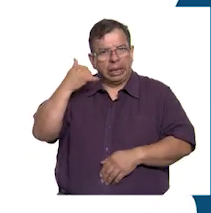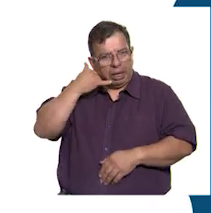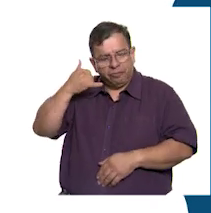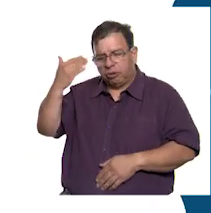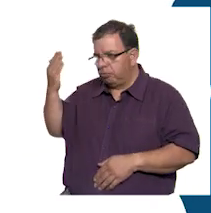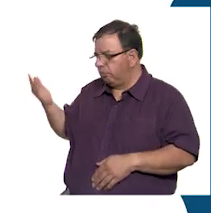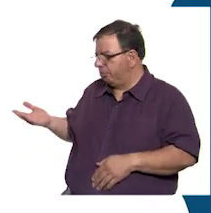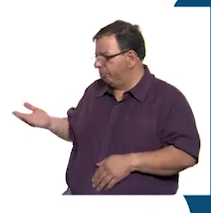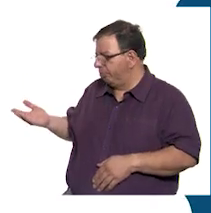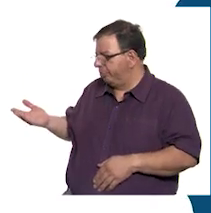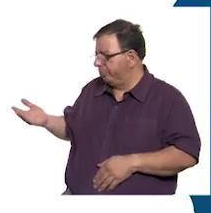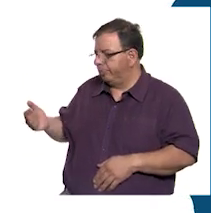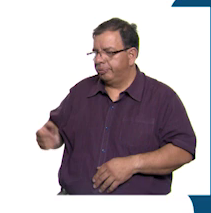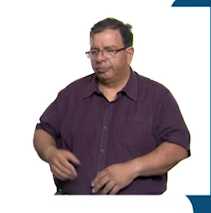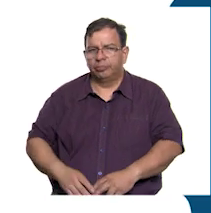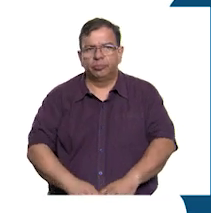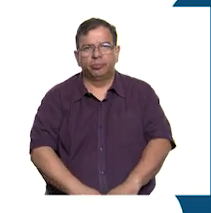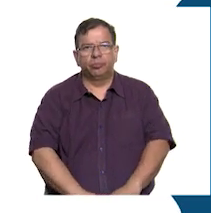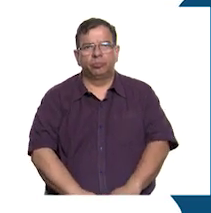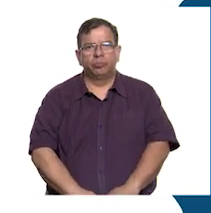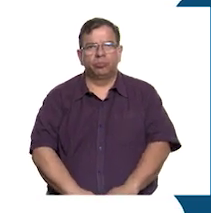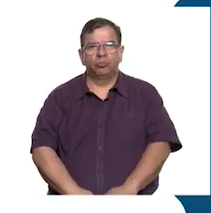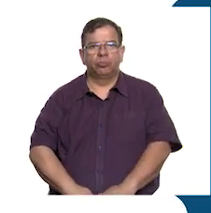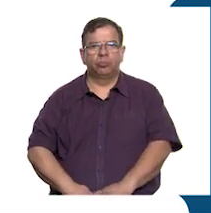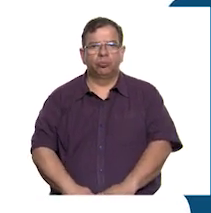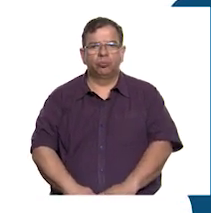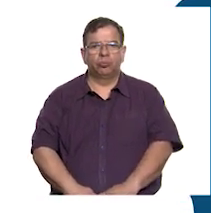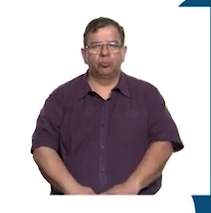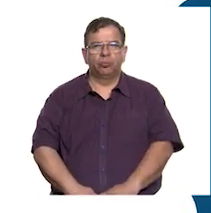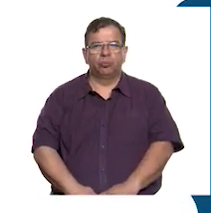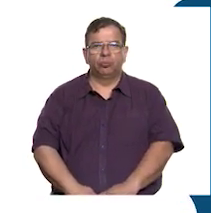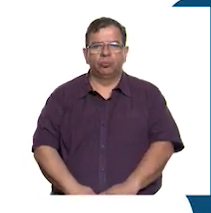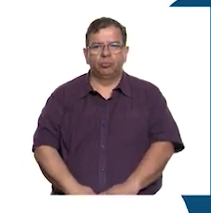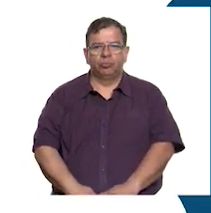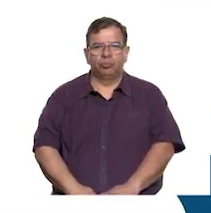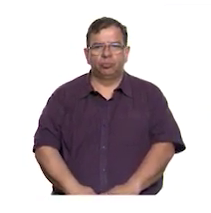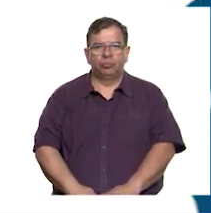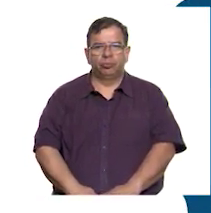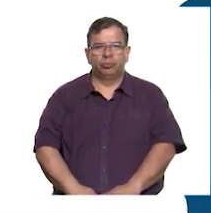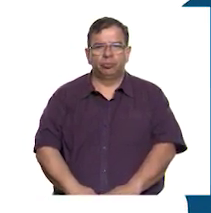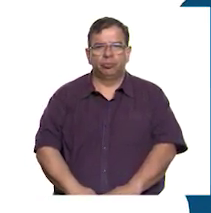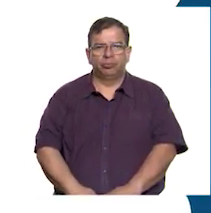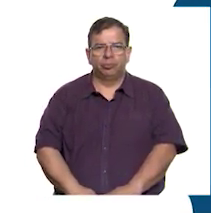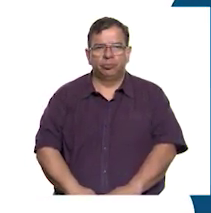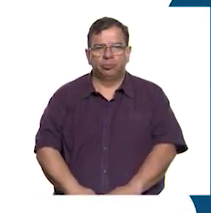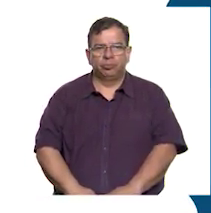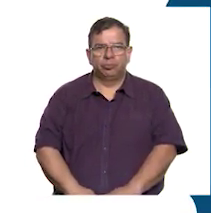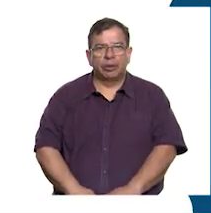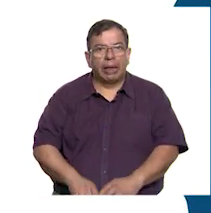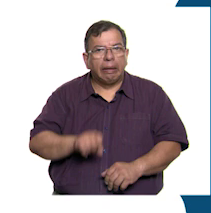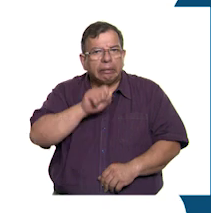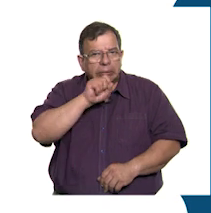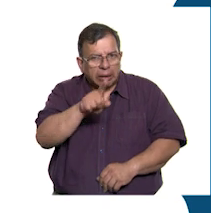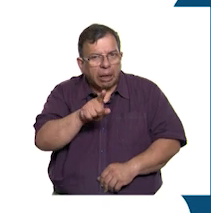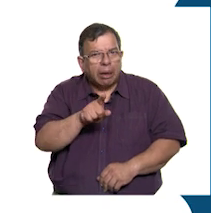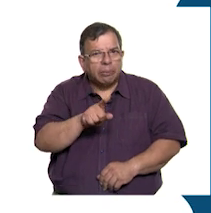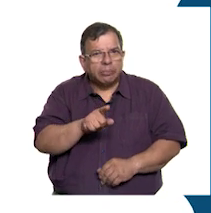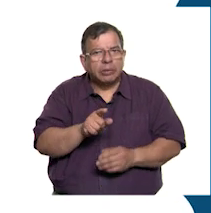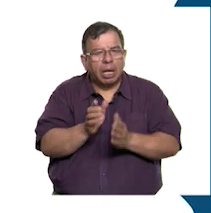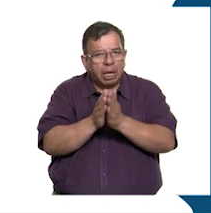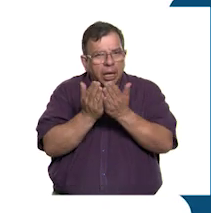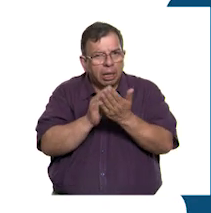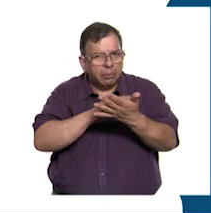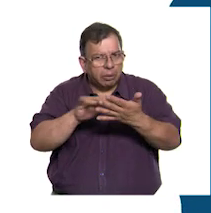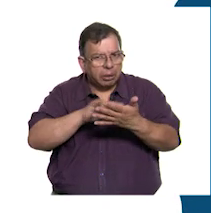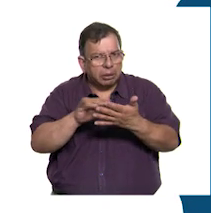55 41 72 04 13, con 100 líneas. También puedes encontrar los libros de texto